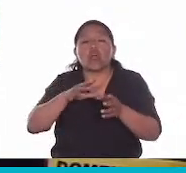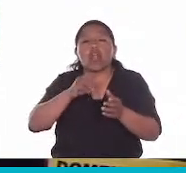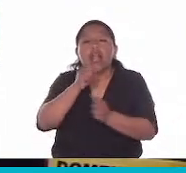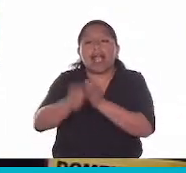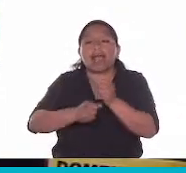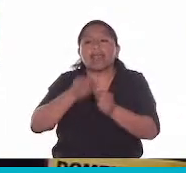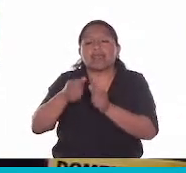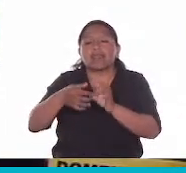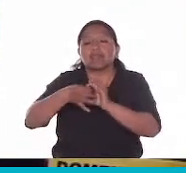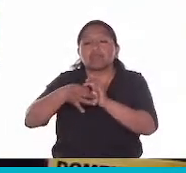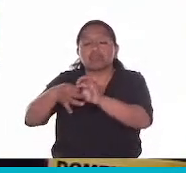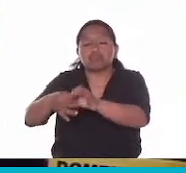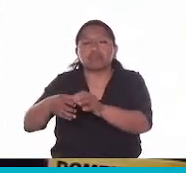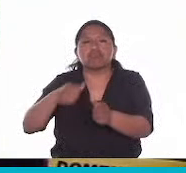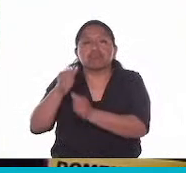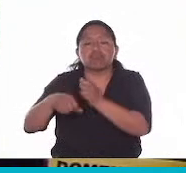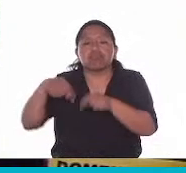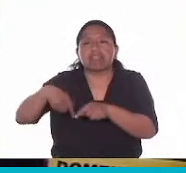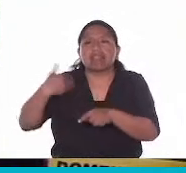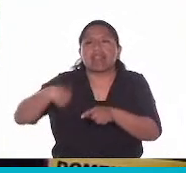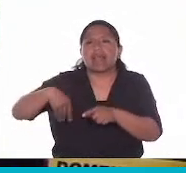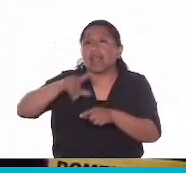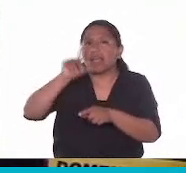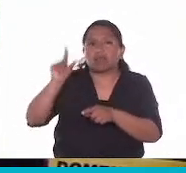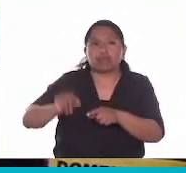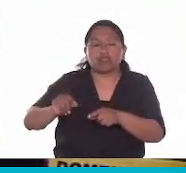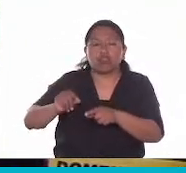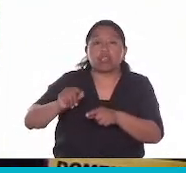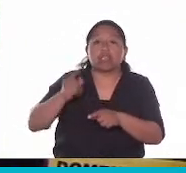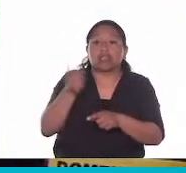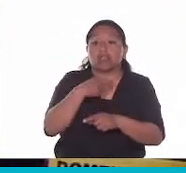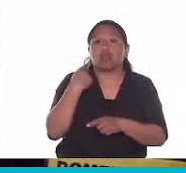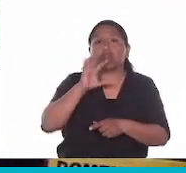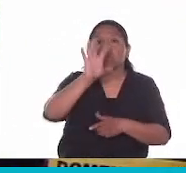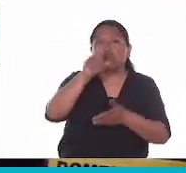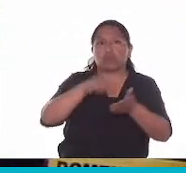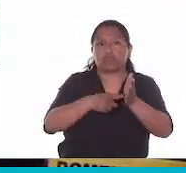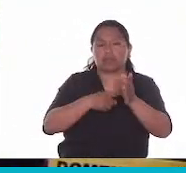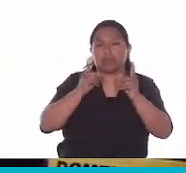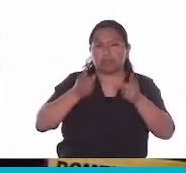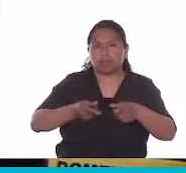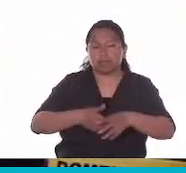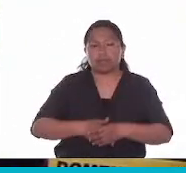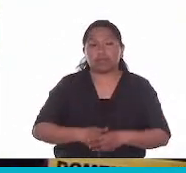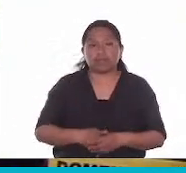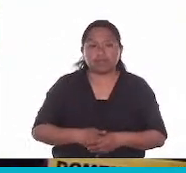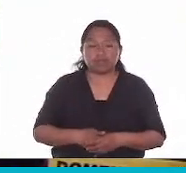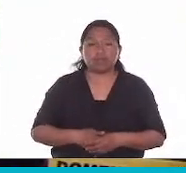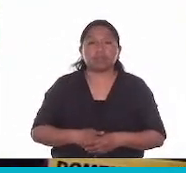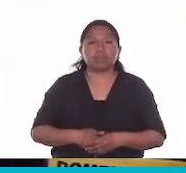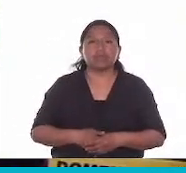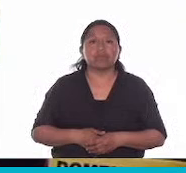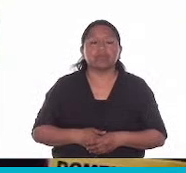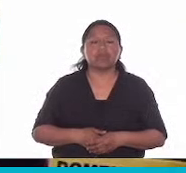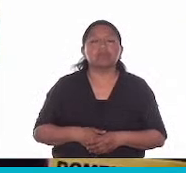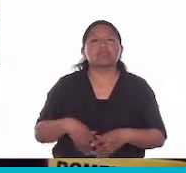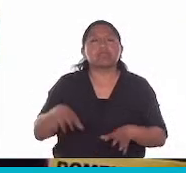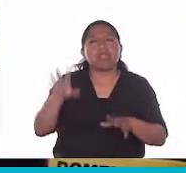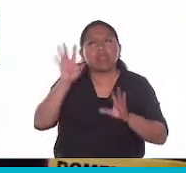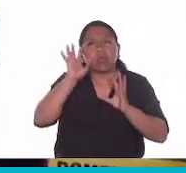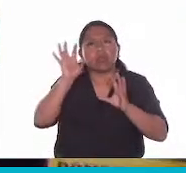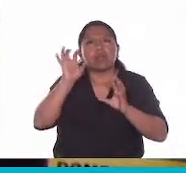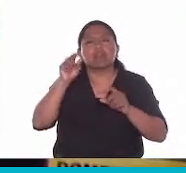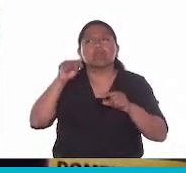productiva de nuestra nación y sobre todo de nuestra provincia recuerdo señor presidente que incluso